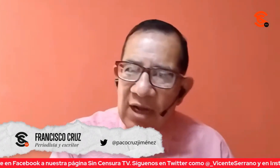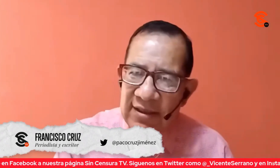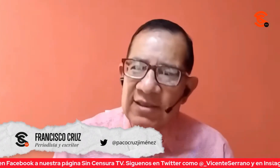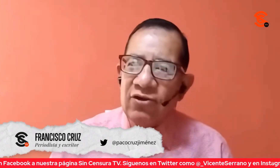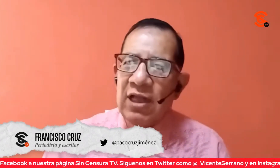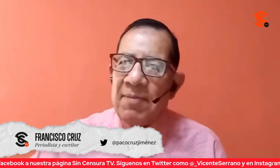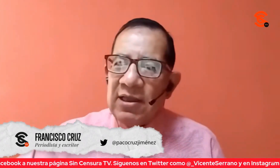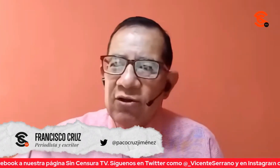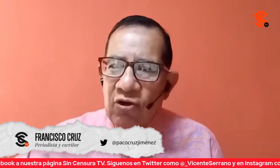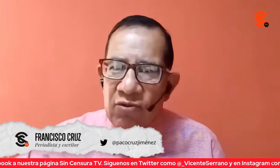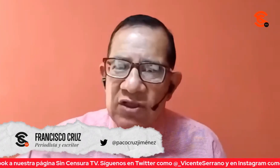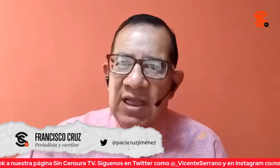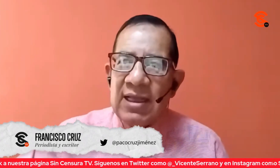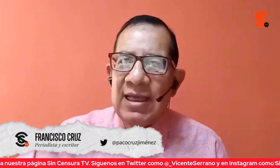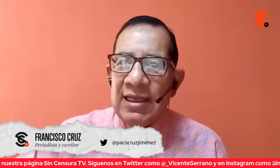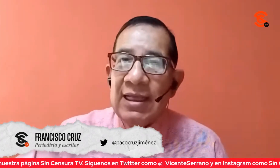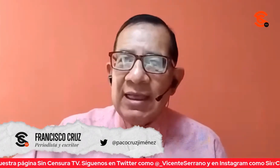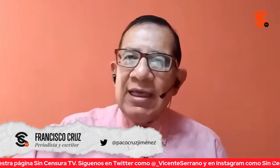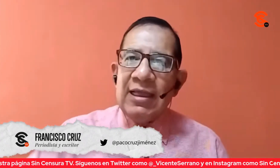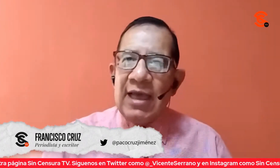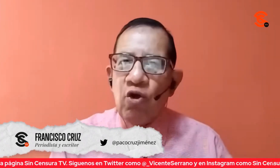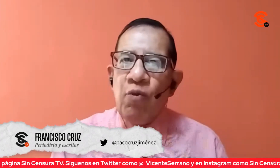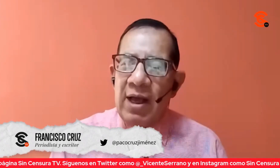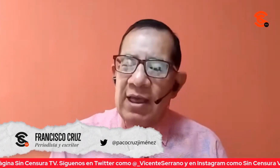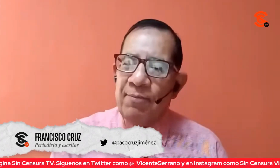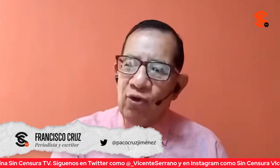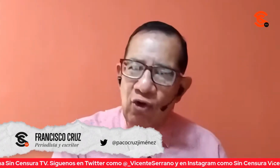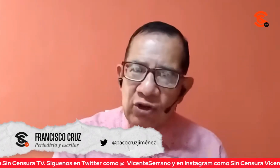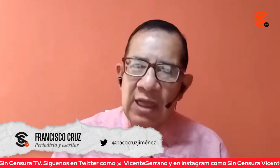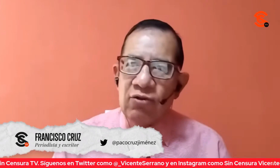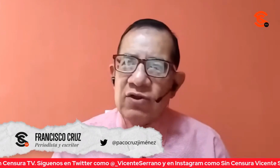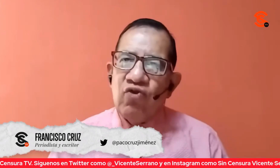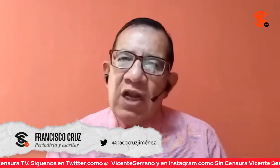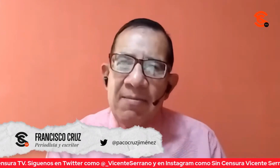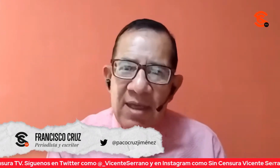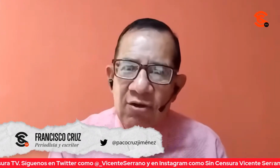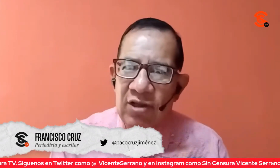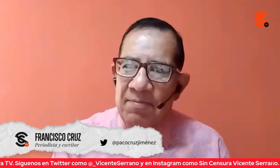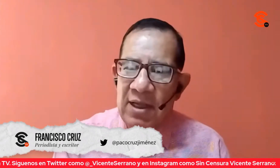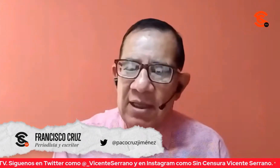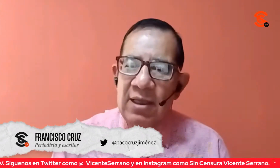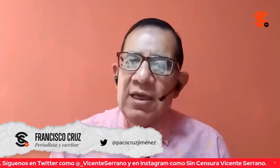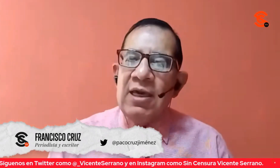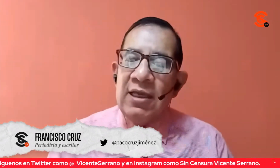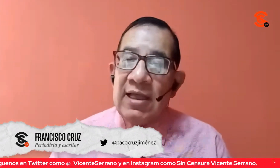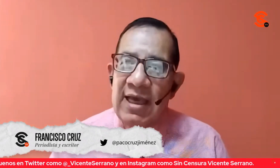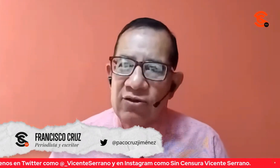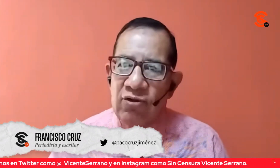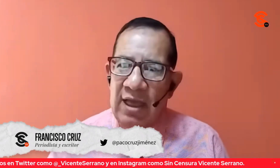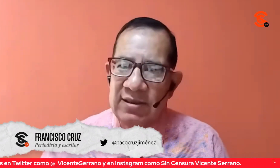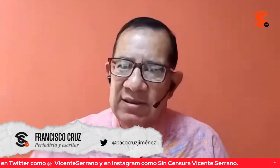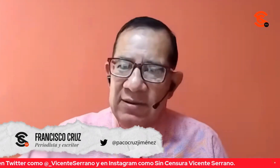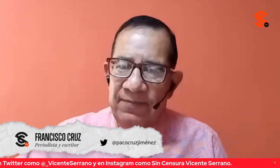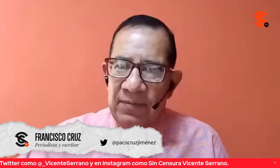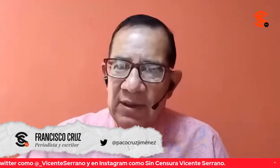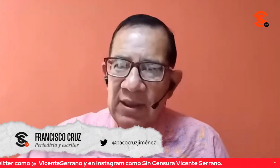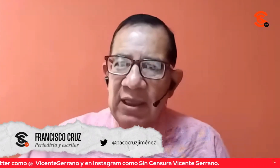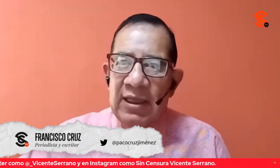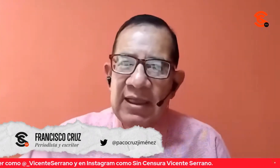una extensión del Partido Comunista de Cuba, y por lo tanto es un enemigo del PRI y de Díaz Ordaz.